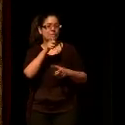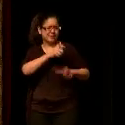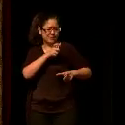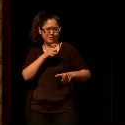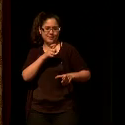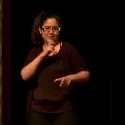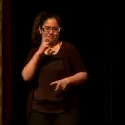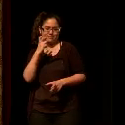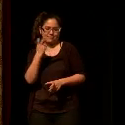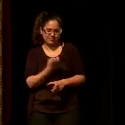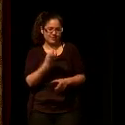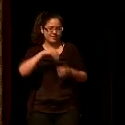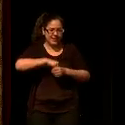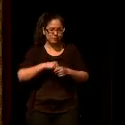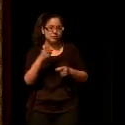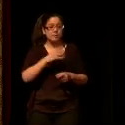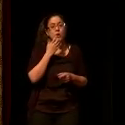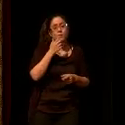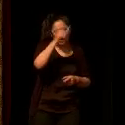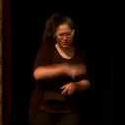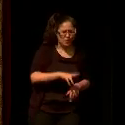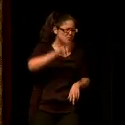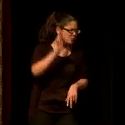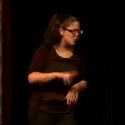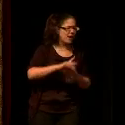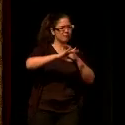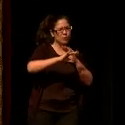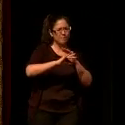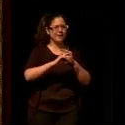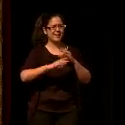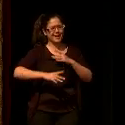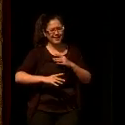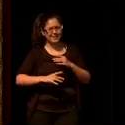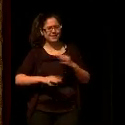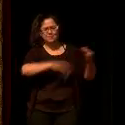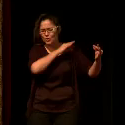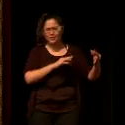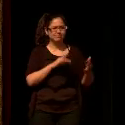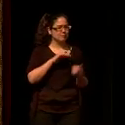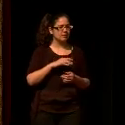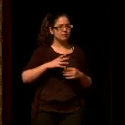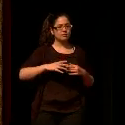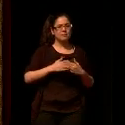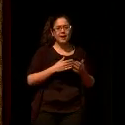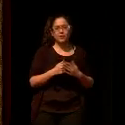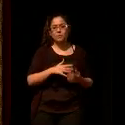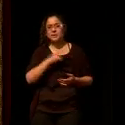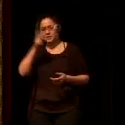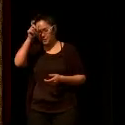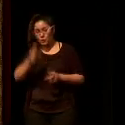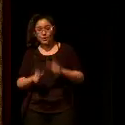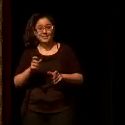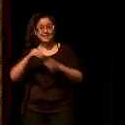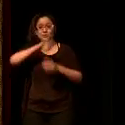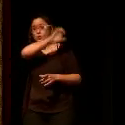desde el niño que nunca toca un violín o una trompeta un clarinete hasta el profesional que está en grandes orquestas sinfónicas de